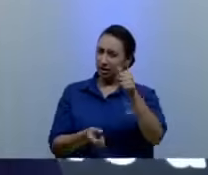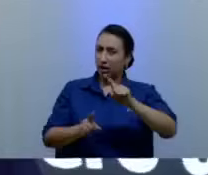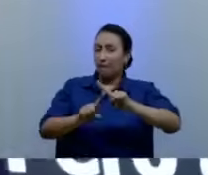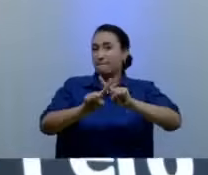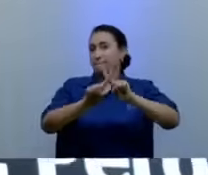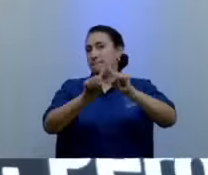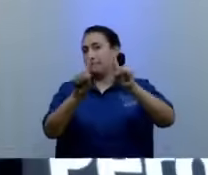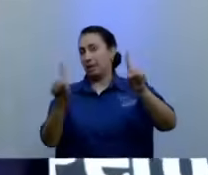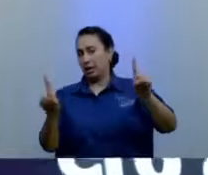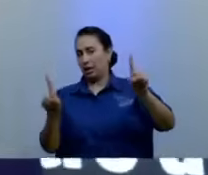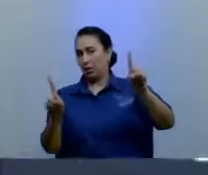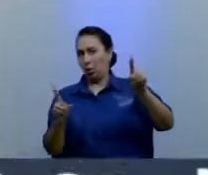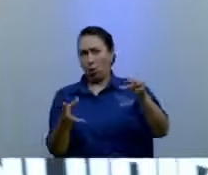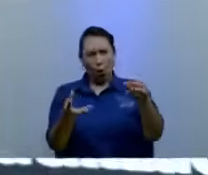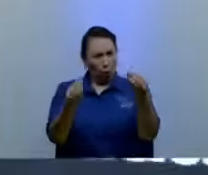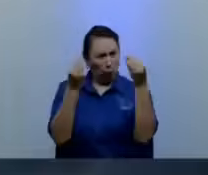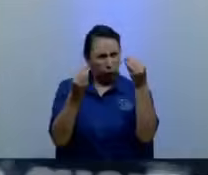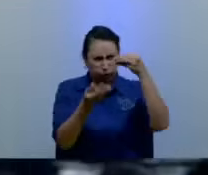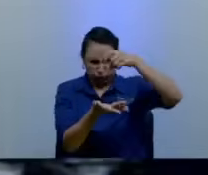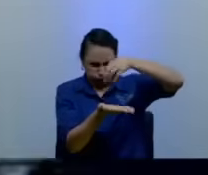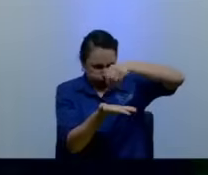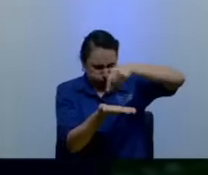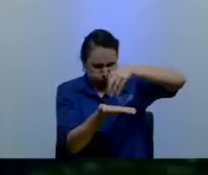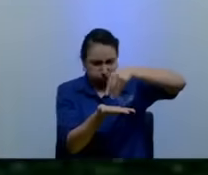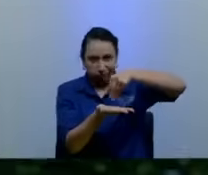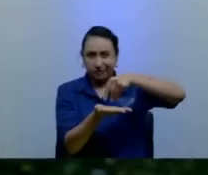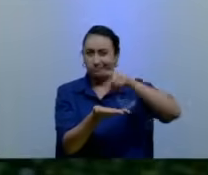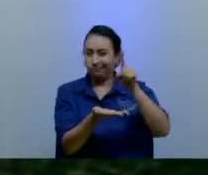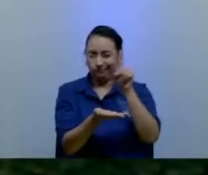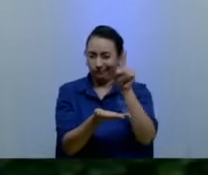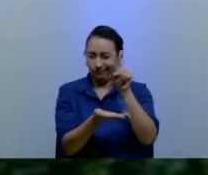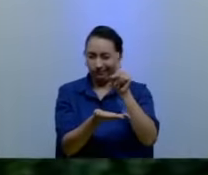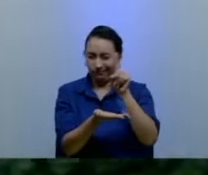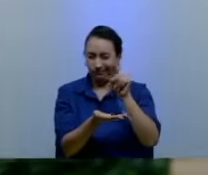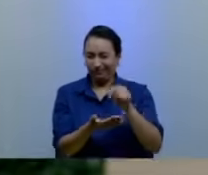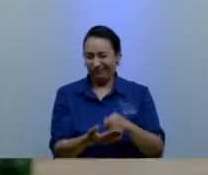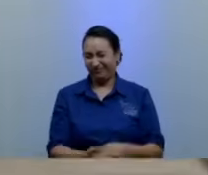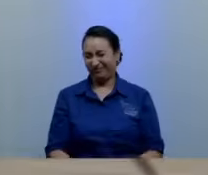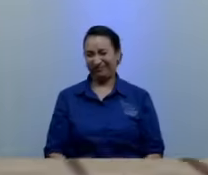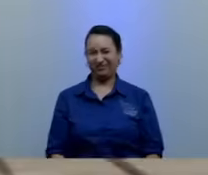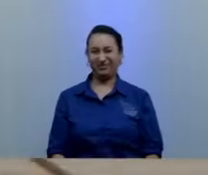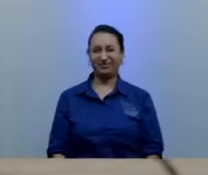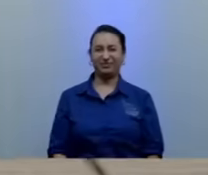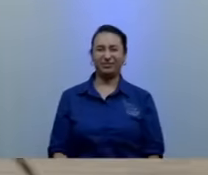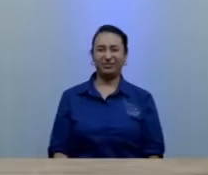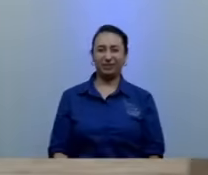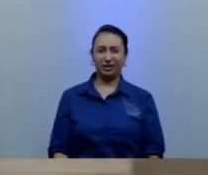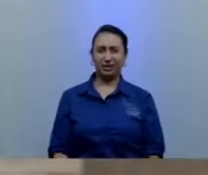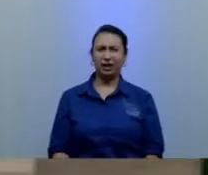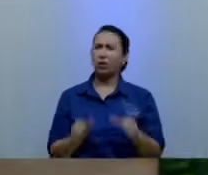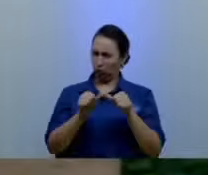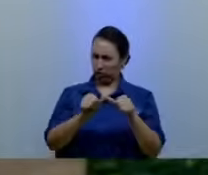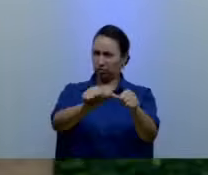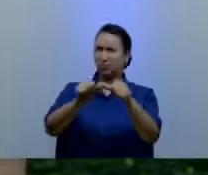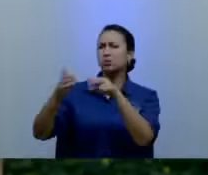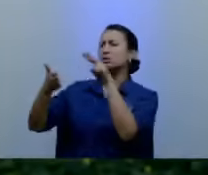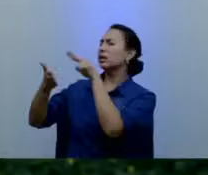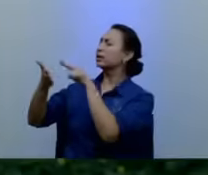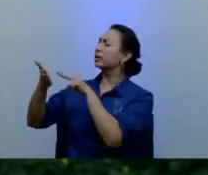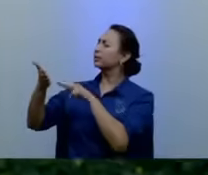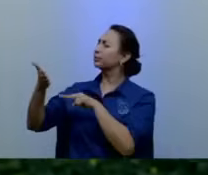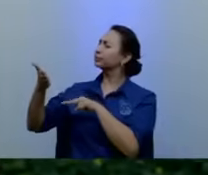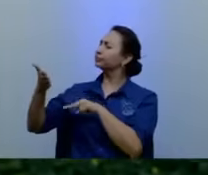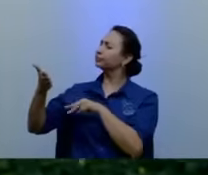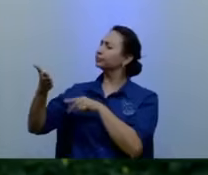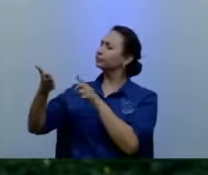Bueno, pero sigamos aquí, pues, sigamos acá. Entonces, voy a leer esto. Los beneficios de la sal son varios,